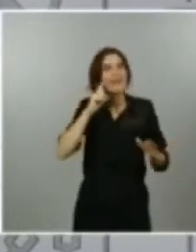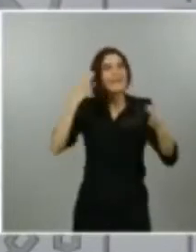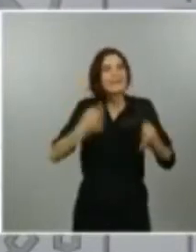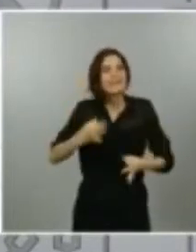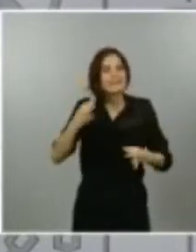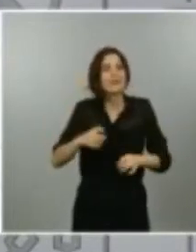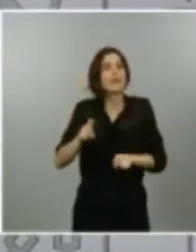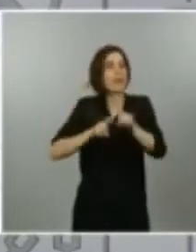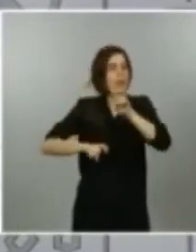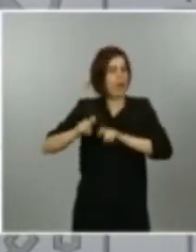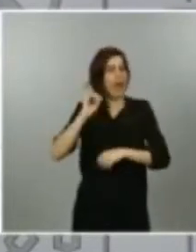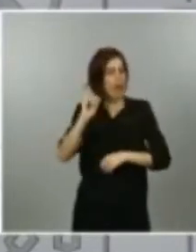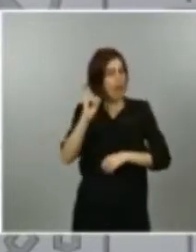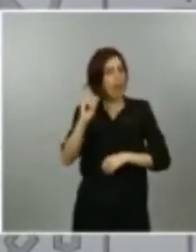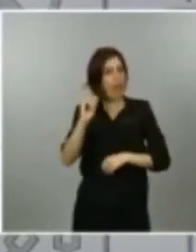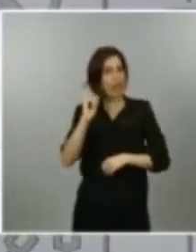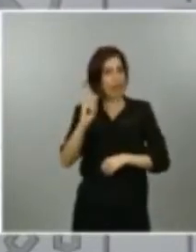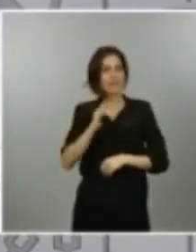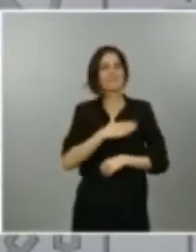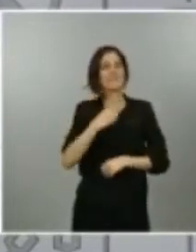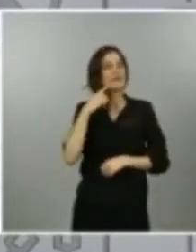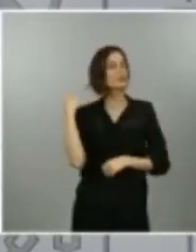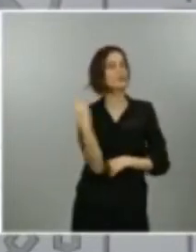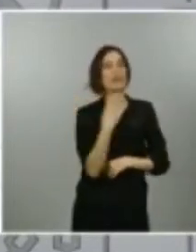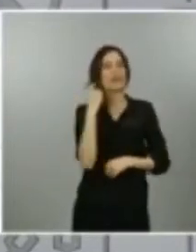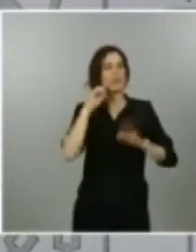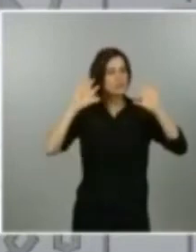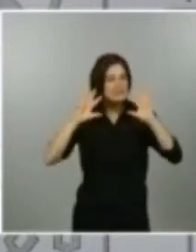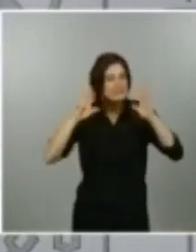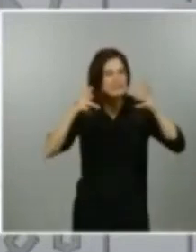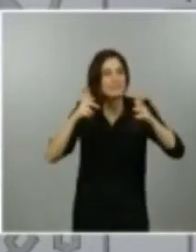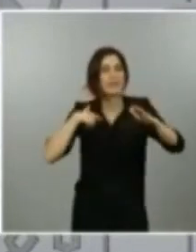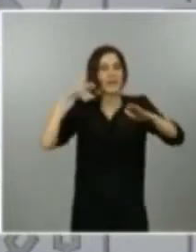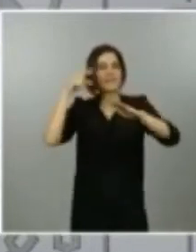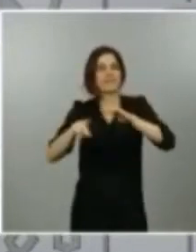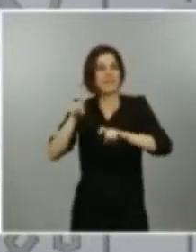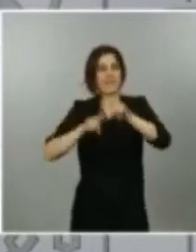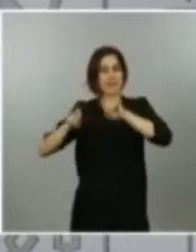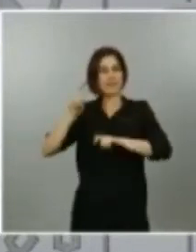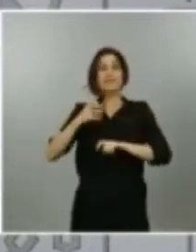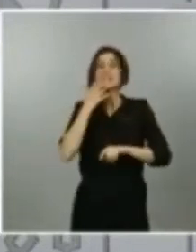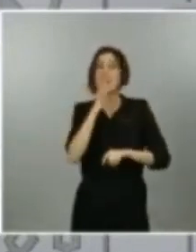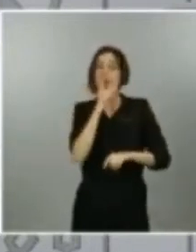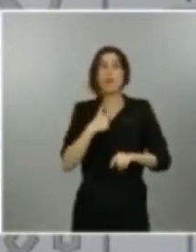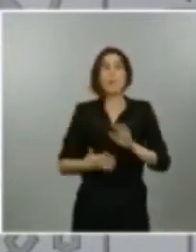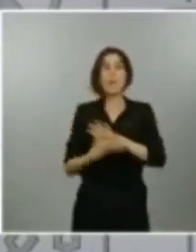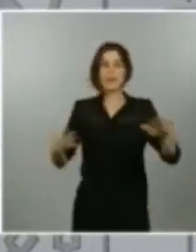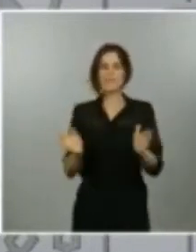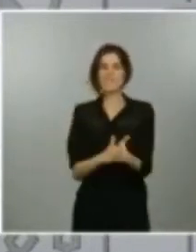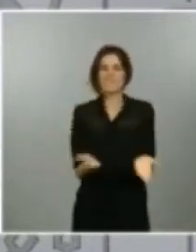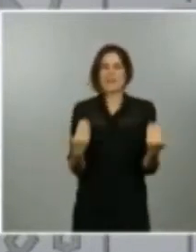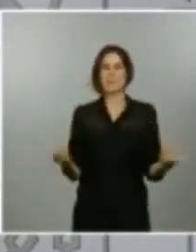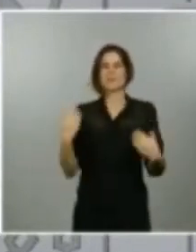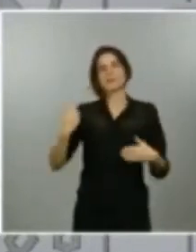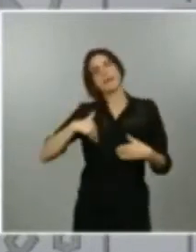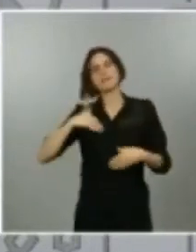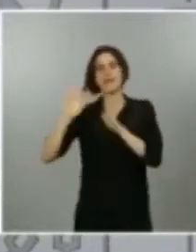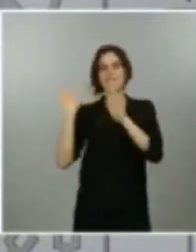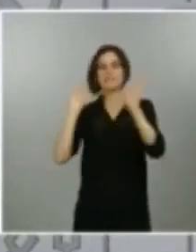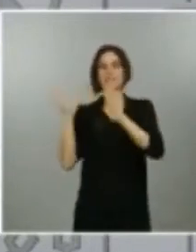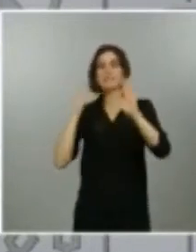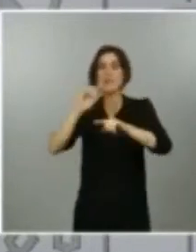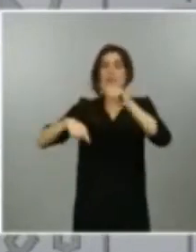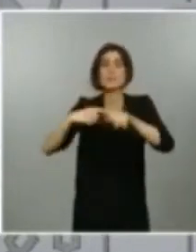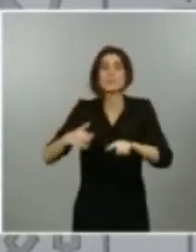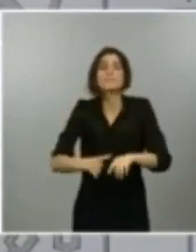poner todos los medios para evitarlo si por correr más de la cuenta tenemos que volver a confinar a la población eso tendría un